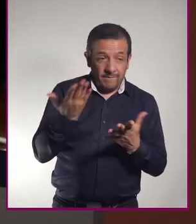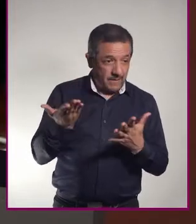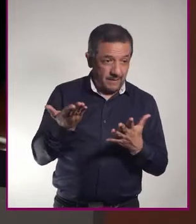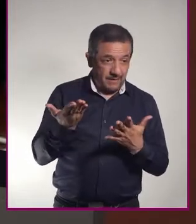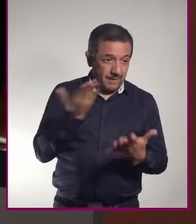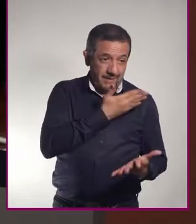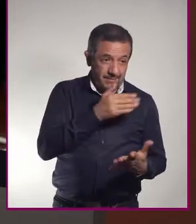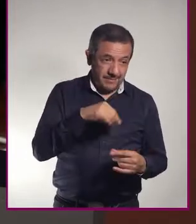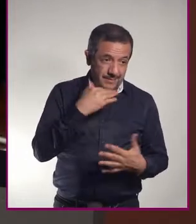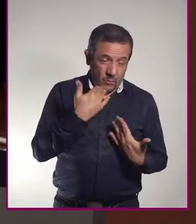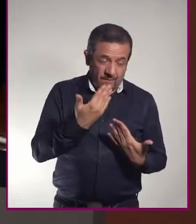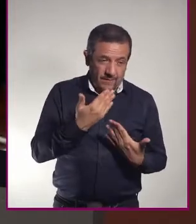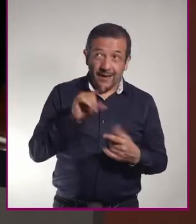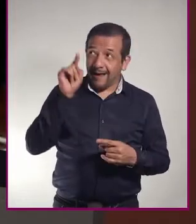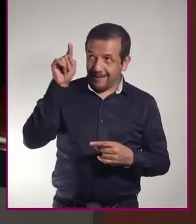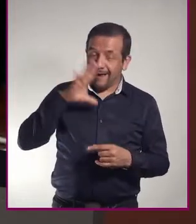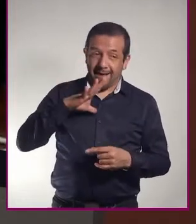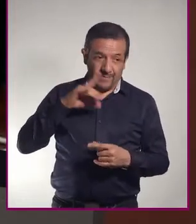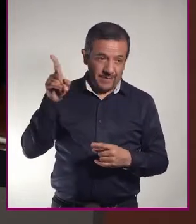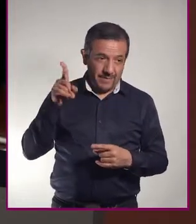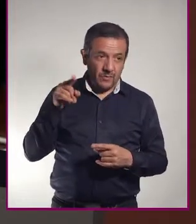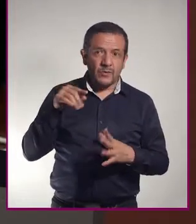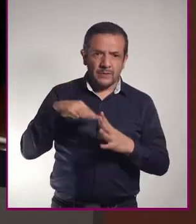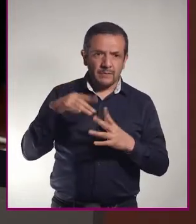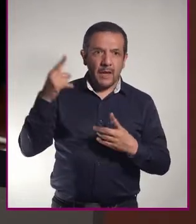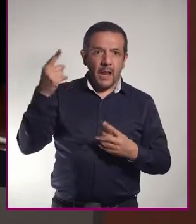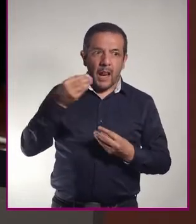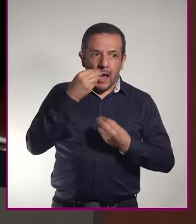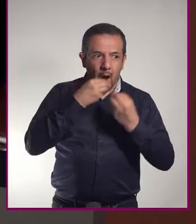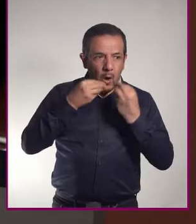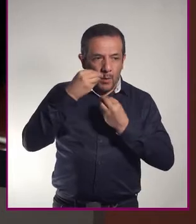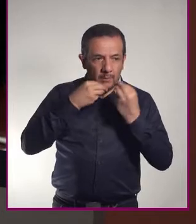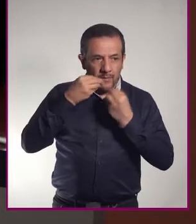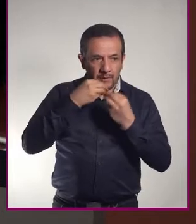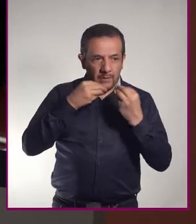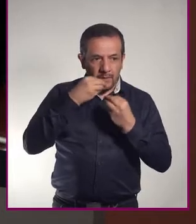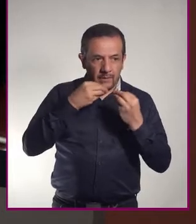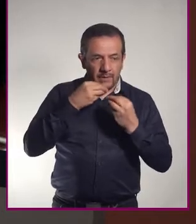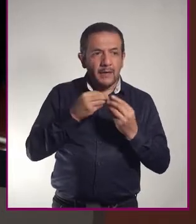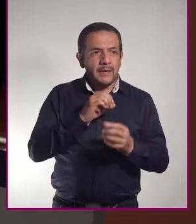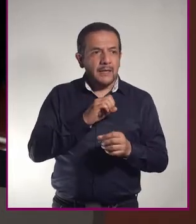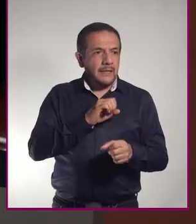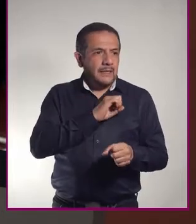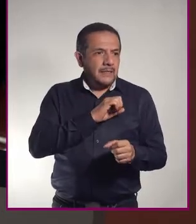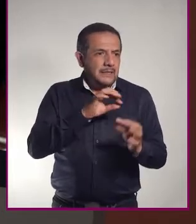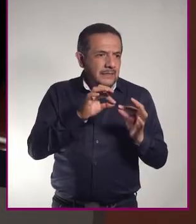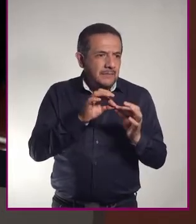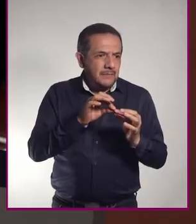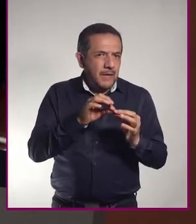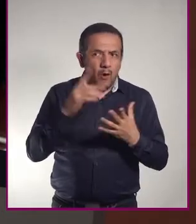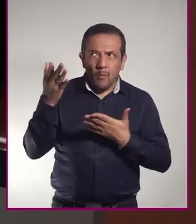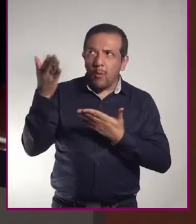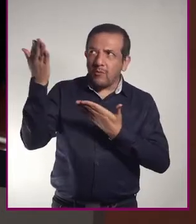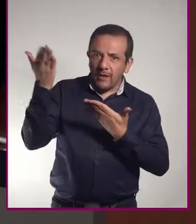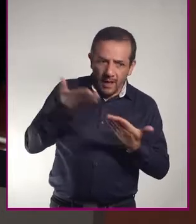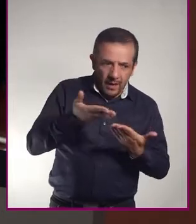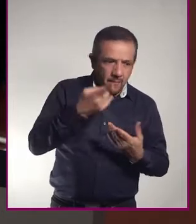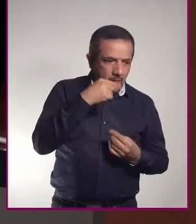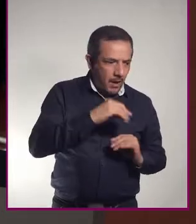americano. Entonces la alimentación fue una forma también de evangelización,